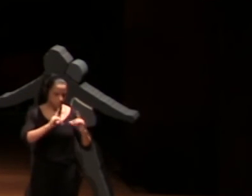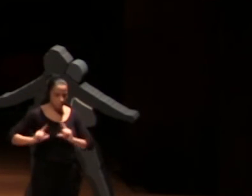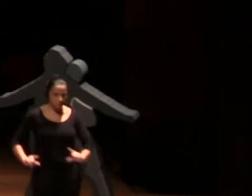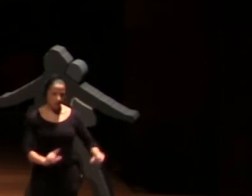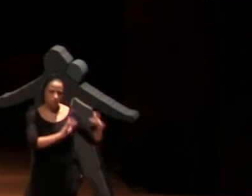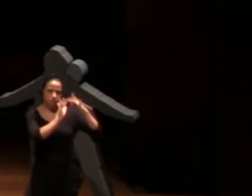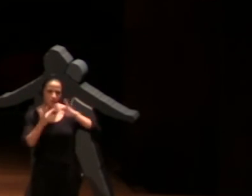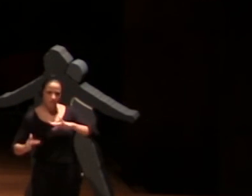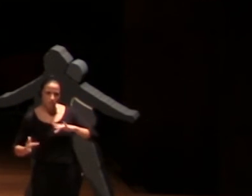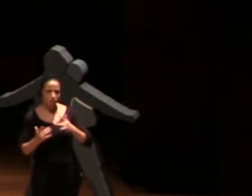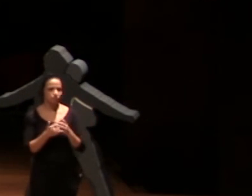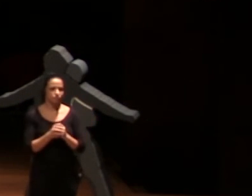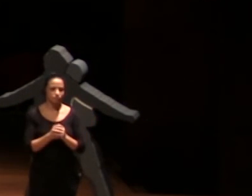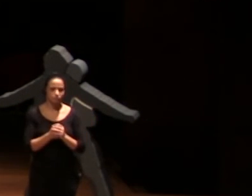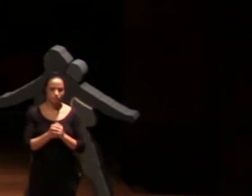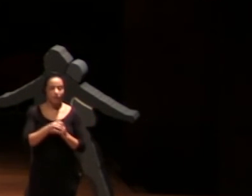destacar algunos